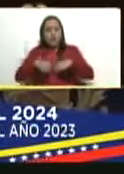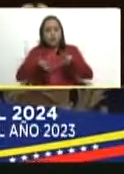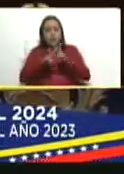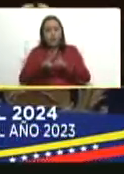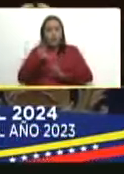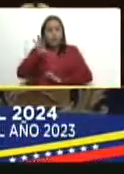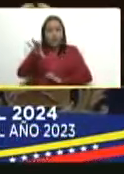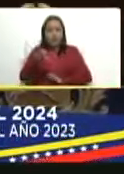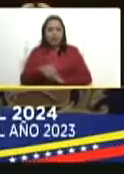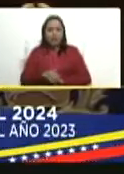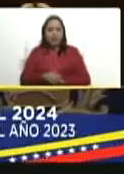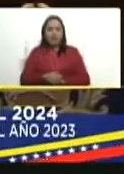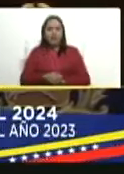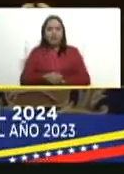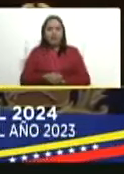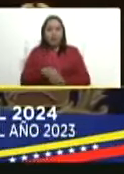República.